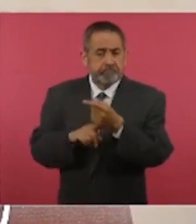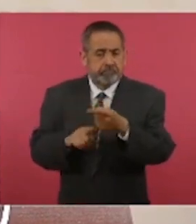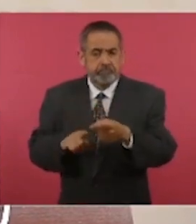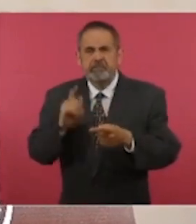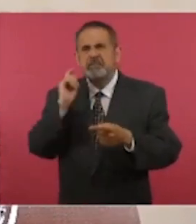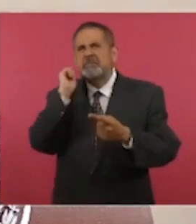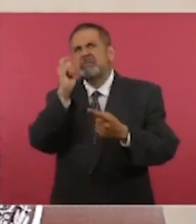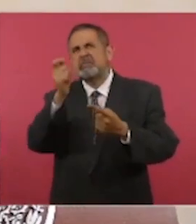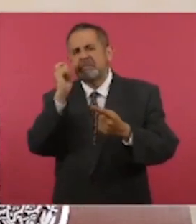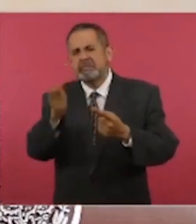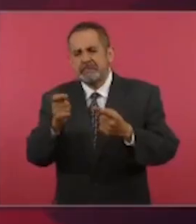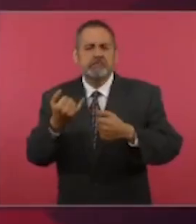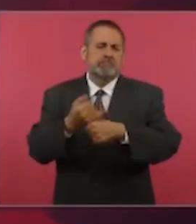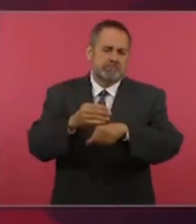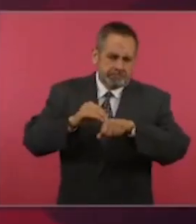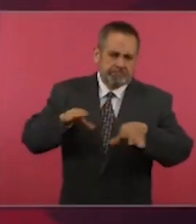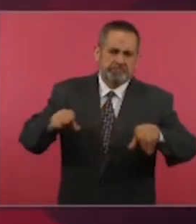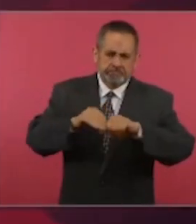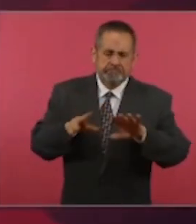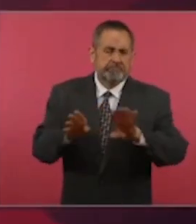sobre los libros y también